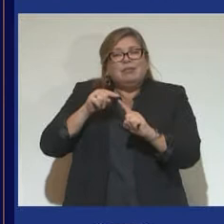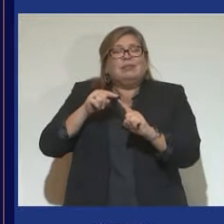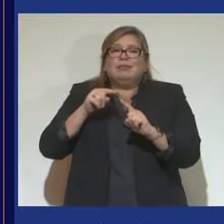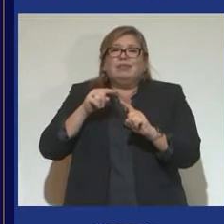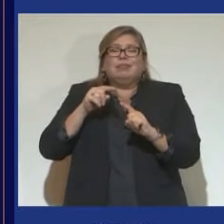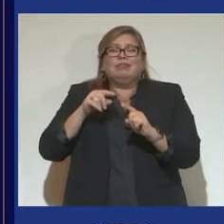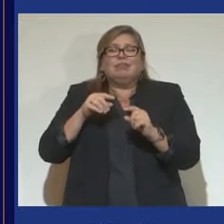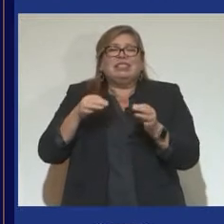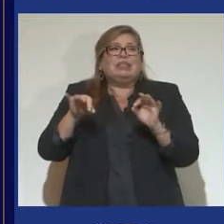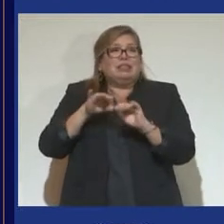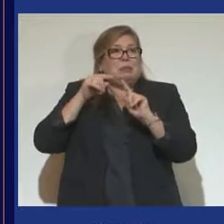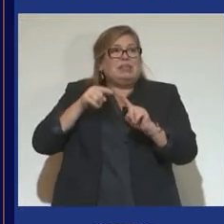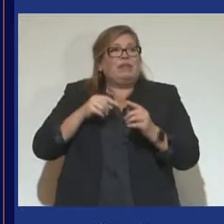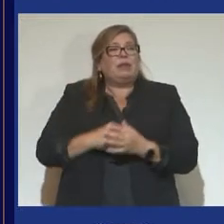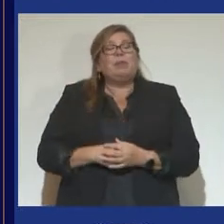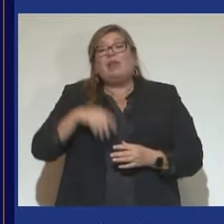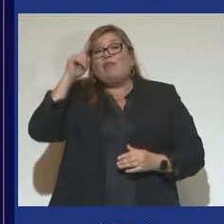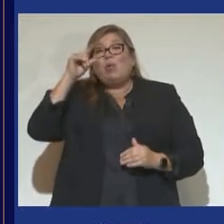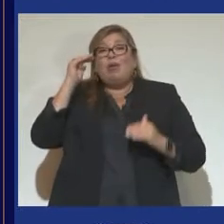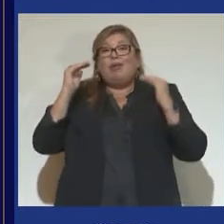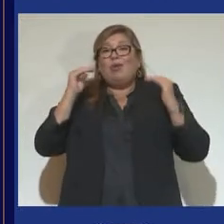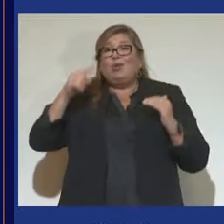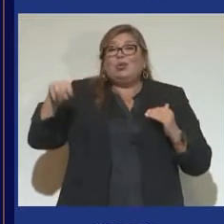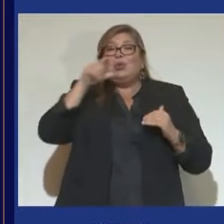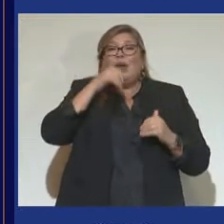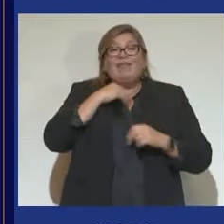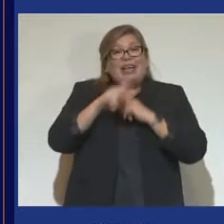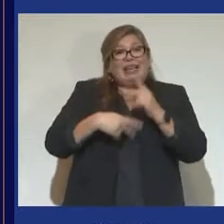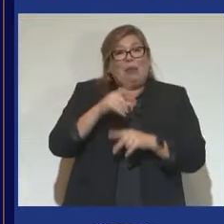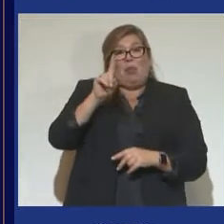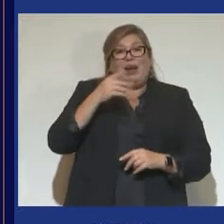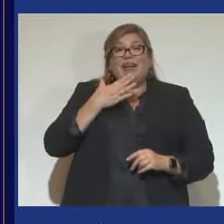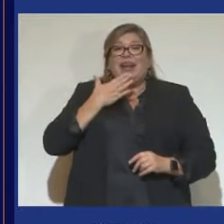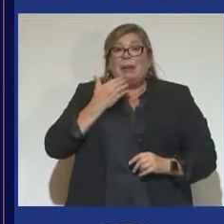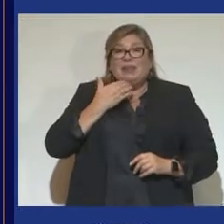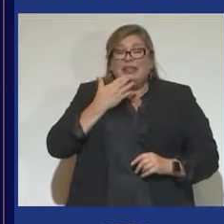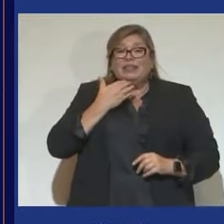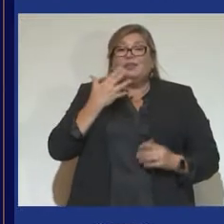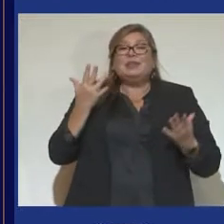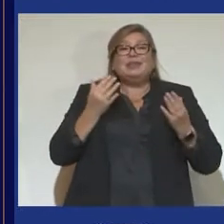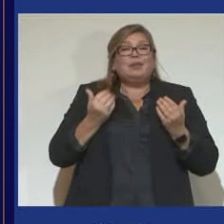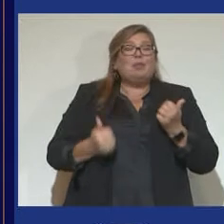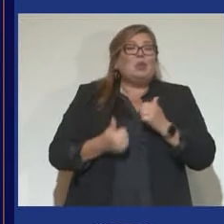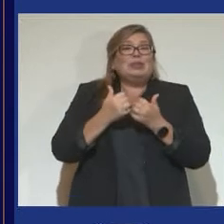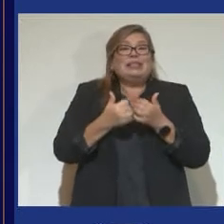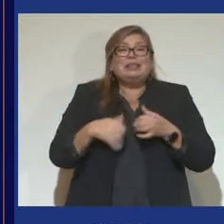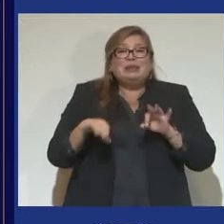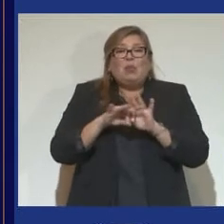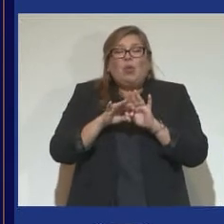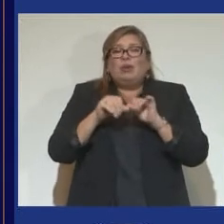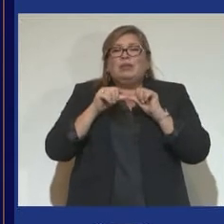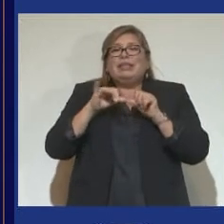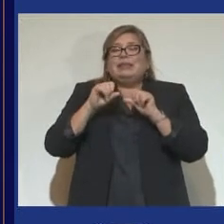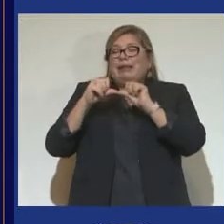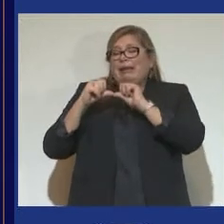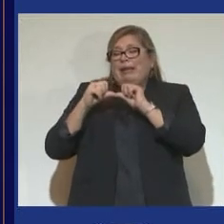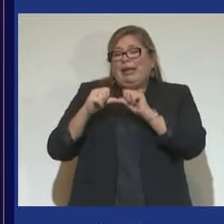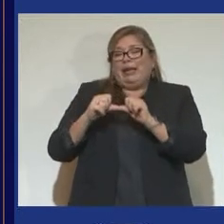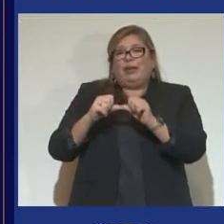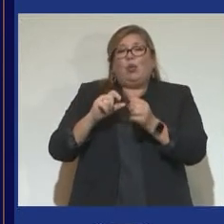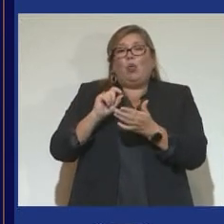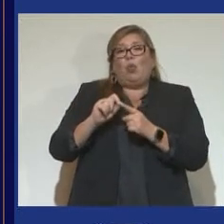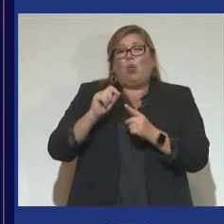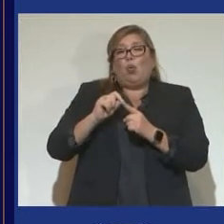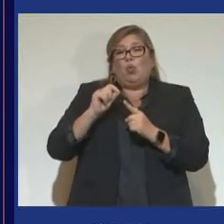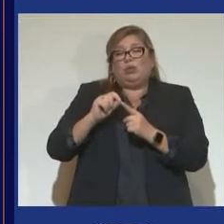monitoreo a pacientes de morón de manera remota para los adultos con diabetes no hay mayor no hay mayor beneficio que obtener